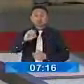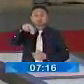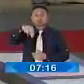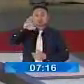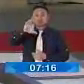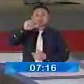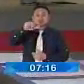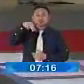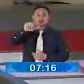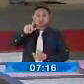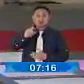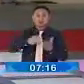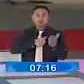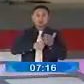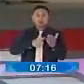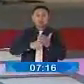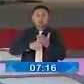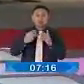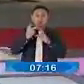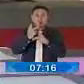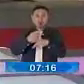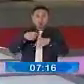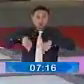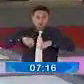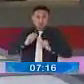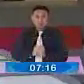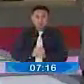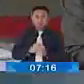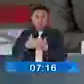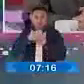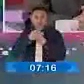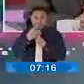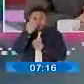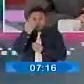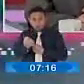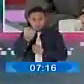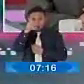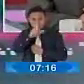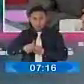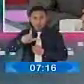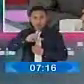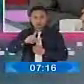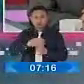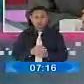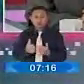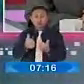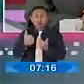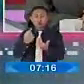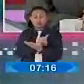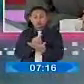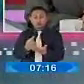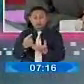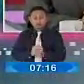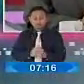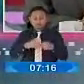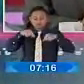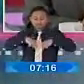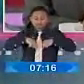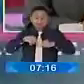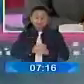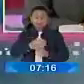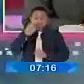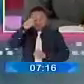Comercio Exterior, Inversión y Pesca. Ministro Ontaneda, es un placer saludarle en este día lunes iniciando semana. Desde el Estudio Central